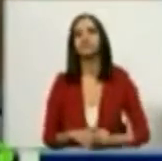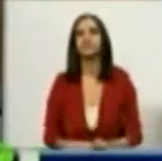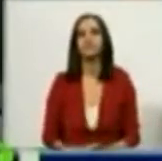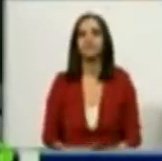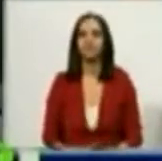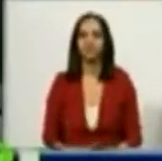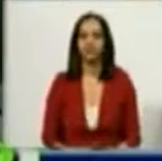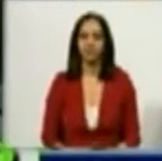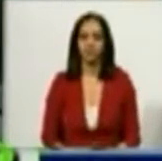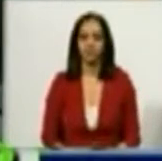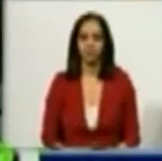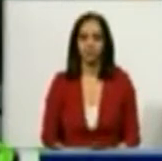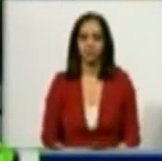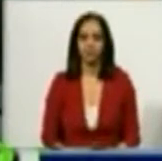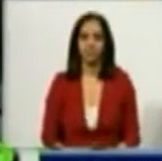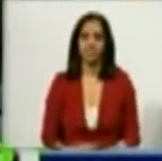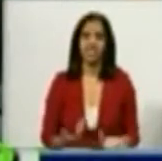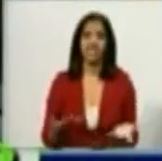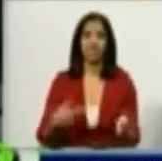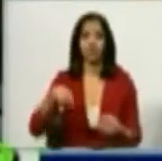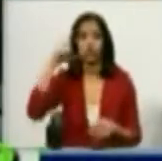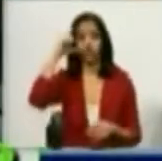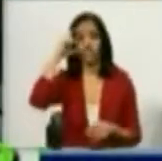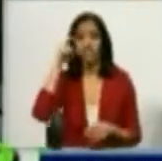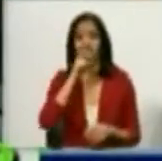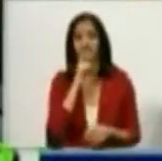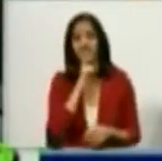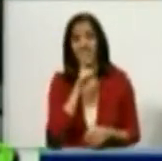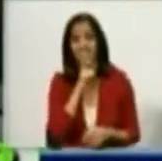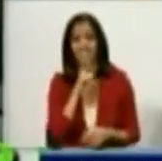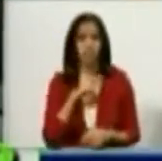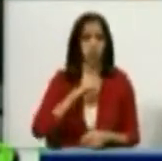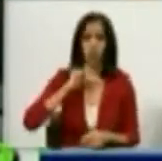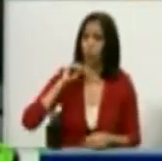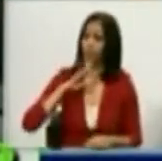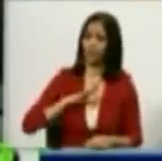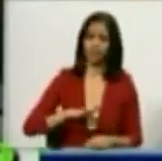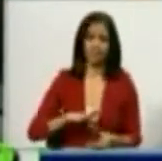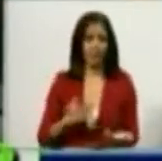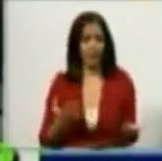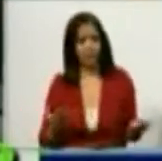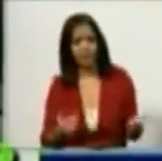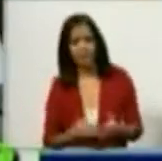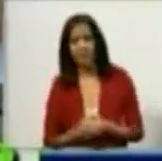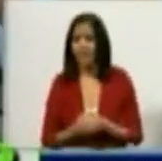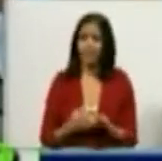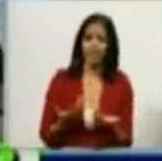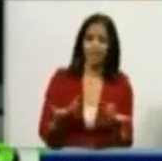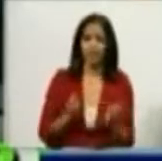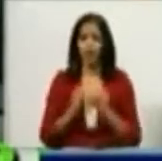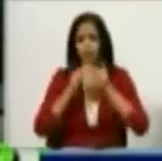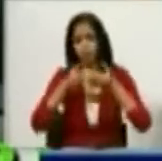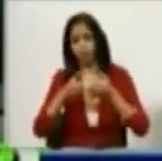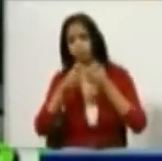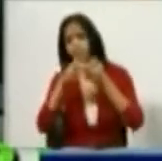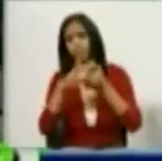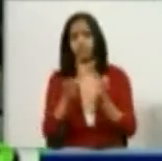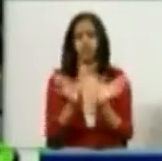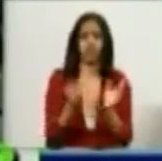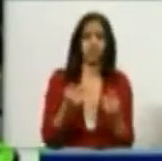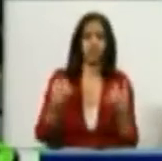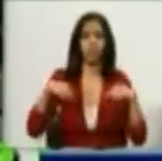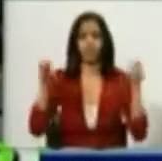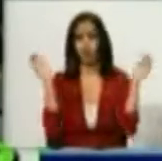y entre esos días difíciles no está precisamente el de salir a flote mediante una negociación